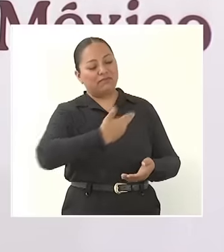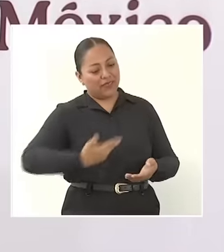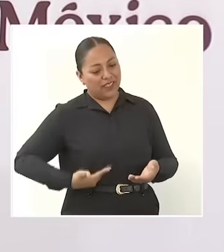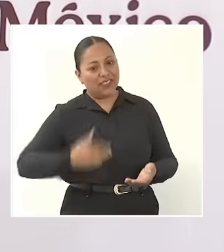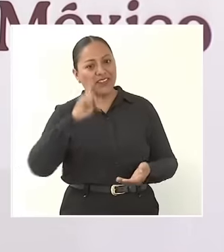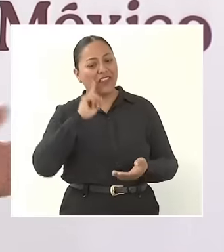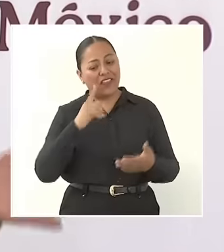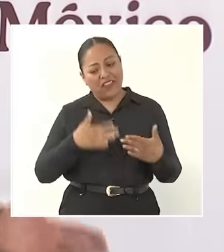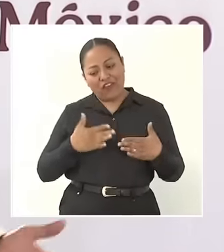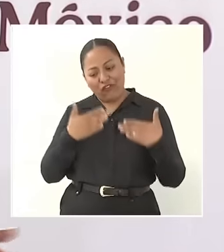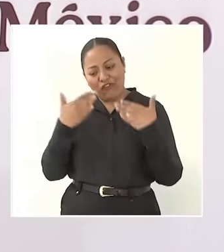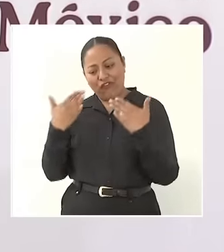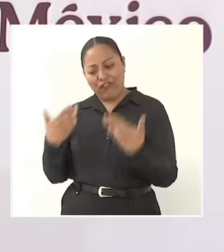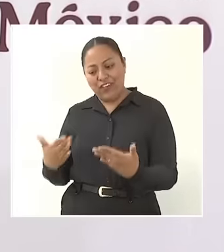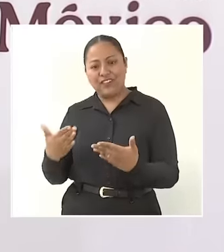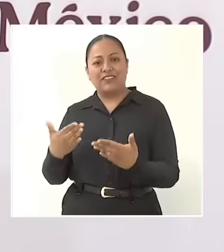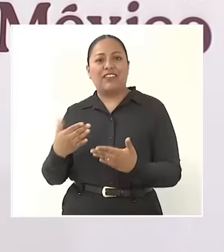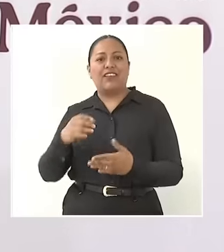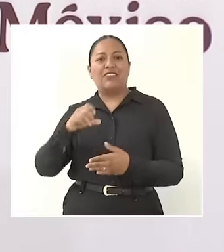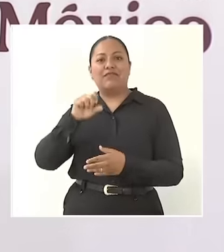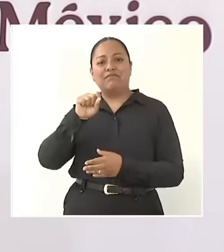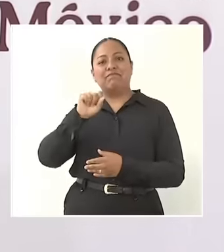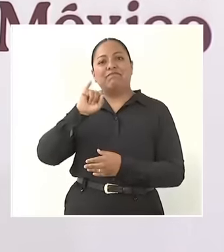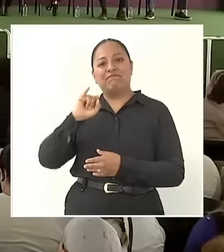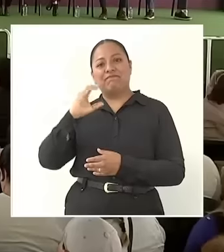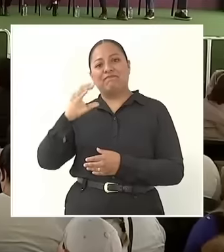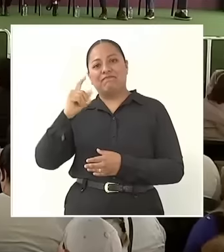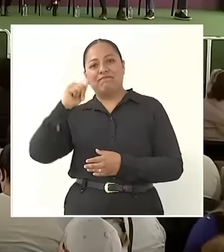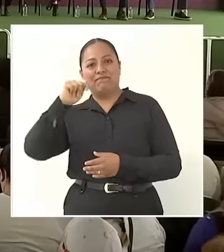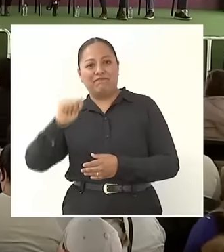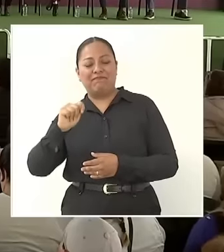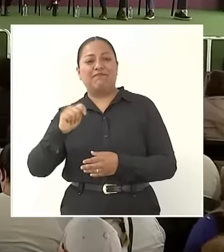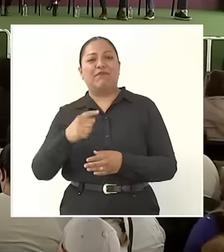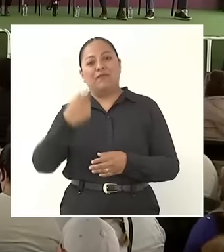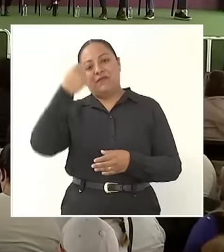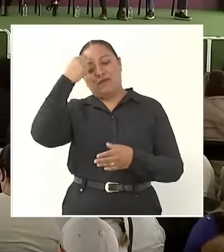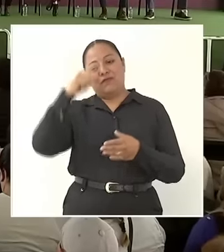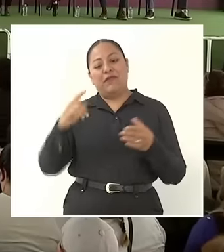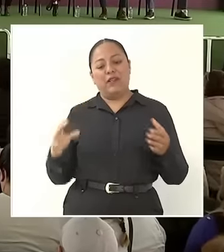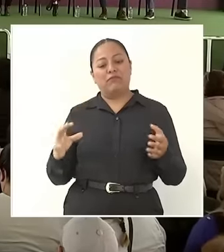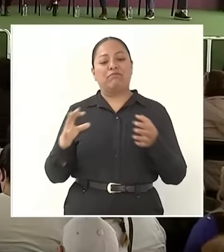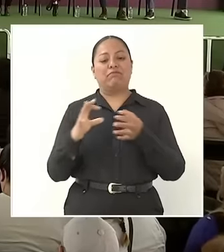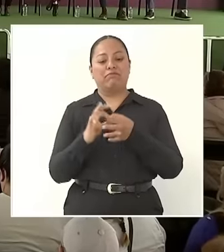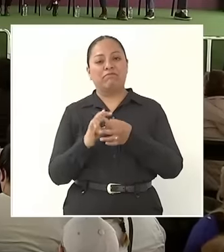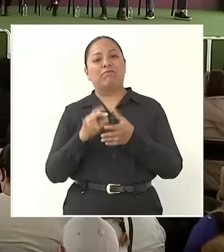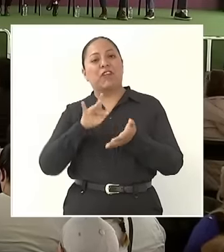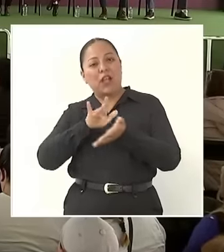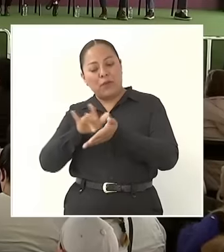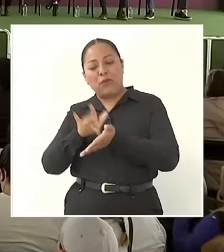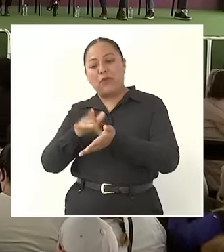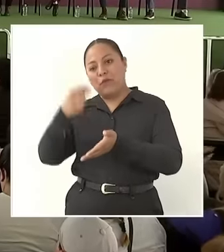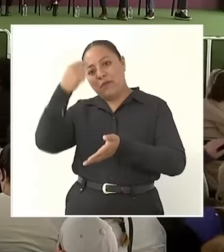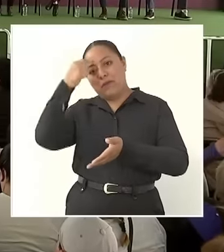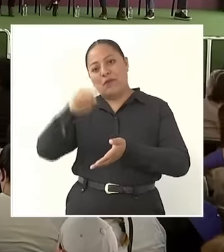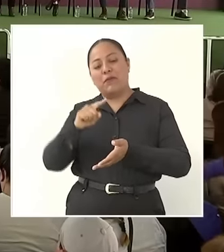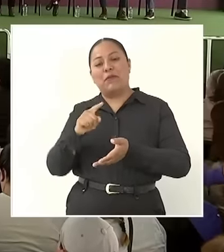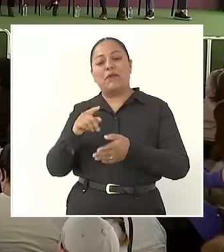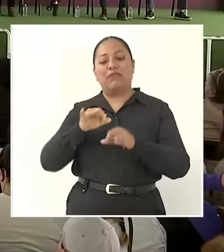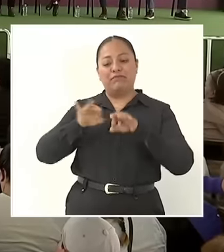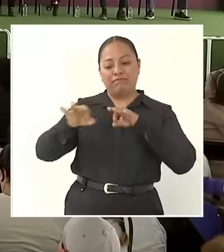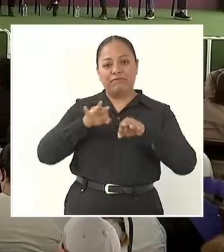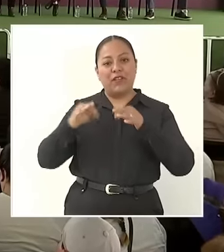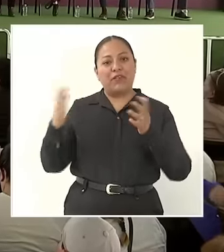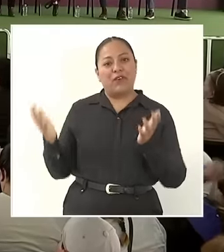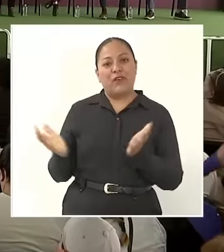la Secretaría de la Defensa Nacional, que será quien esté realizando estos trabajos en estos